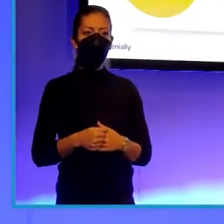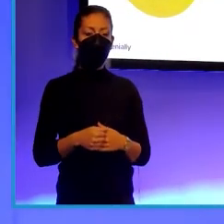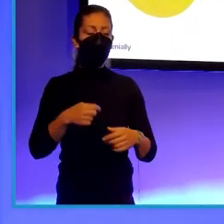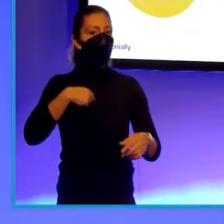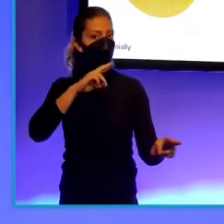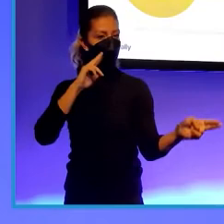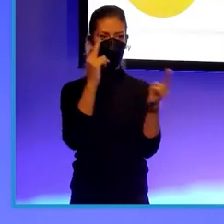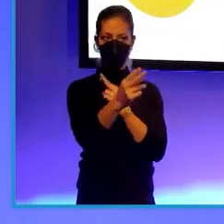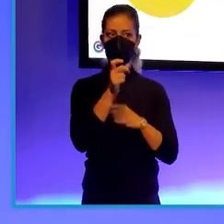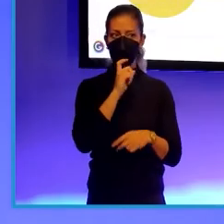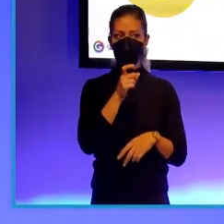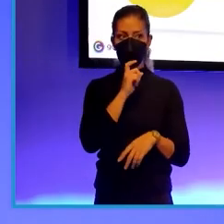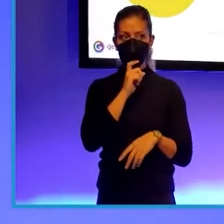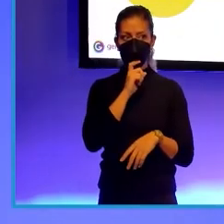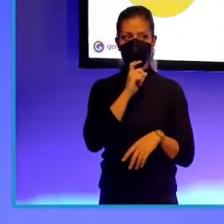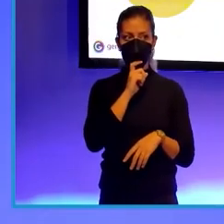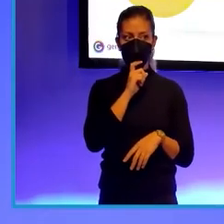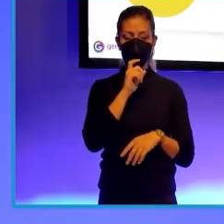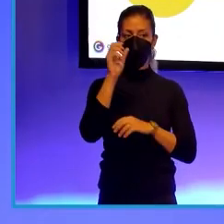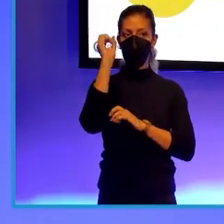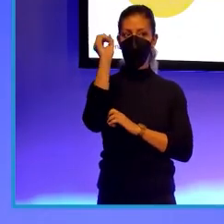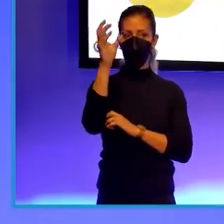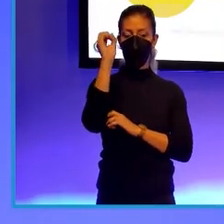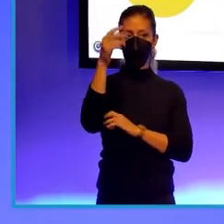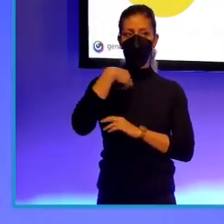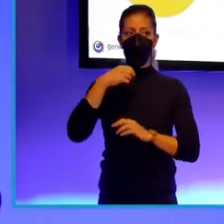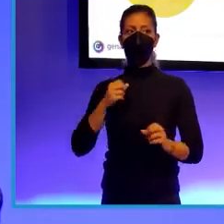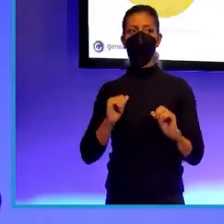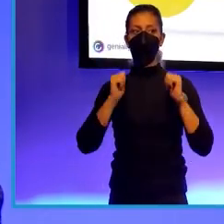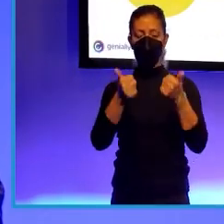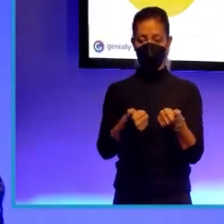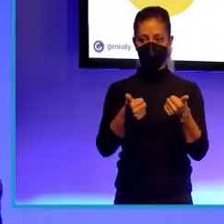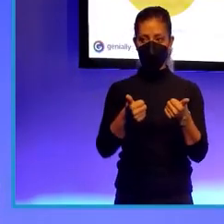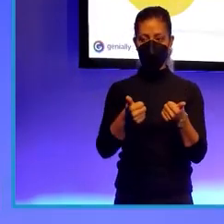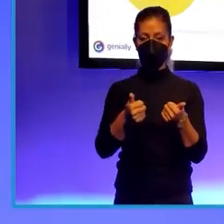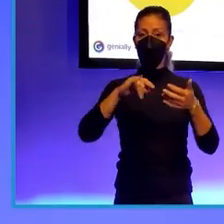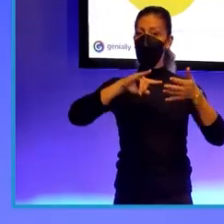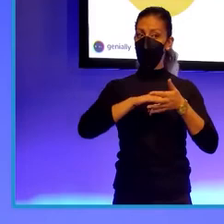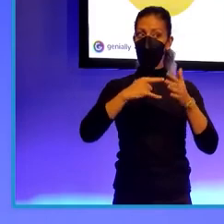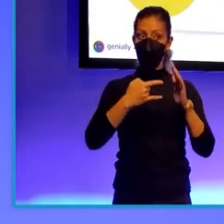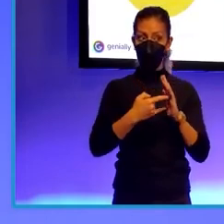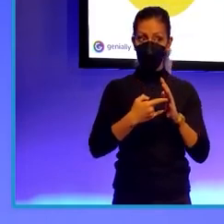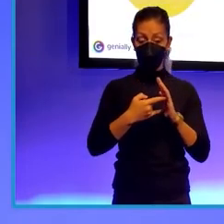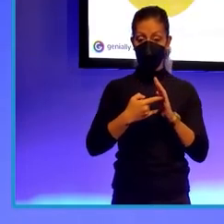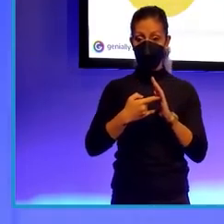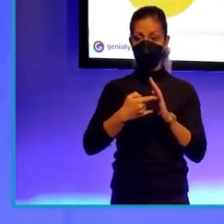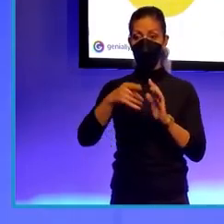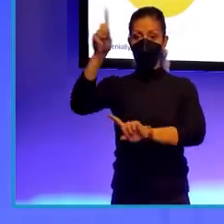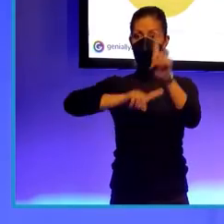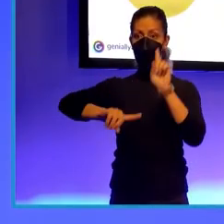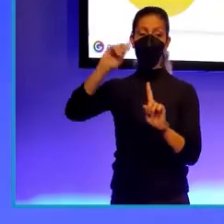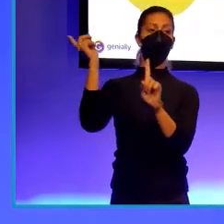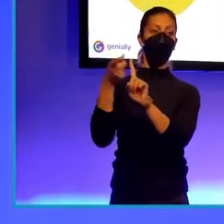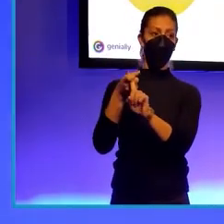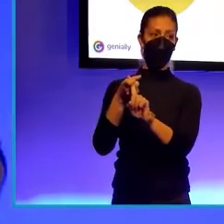la misma manera que inicié esta presentación es la tecnología resolverá el problema bueno igual que